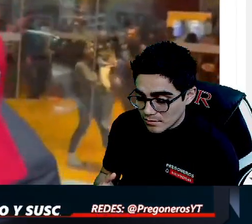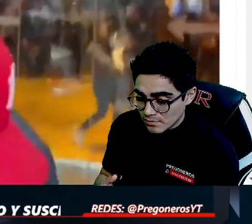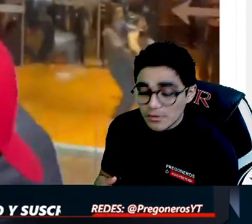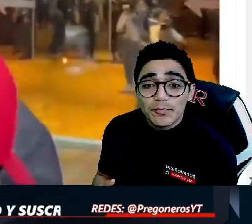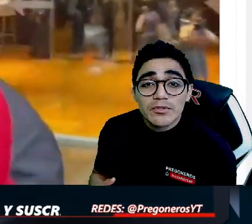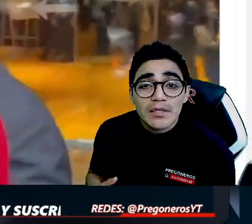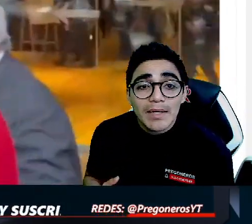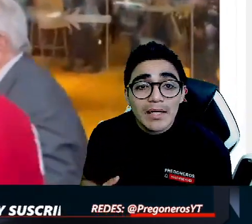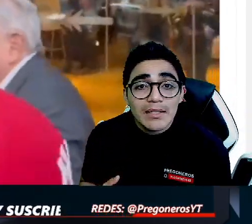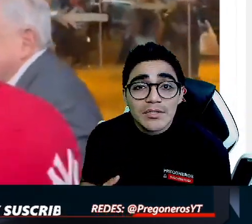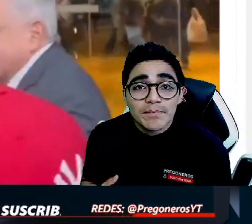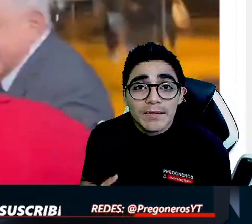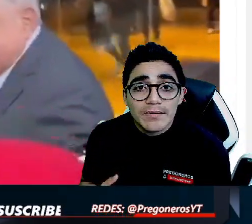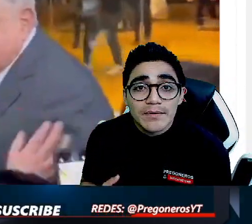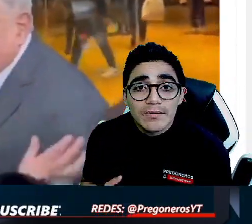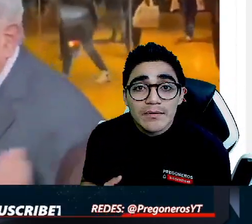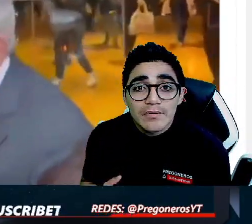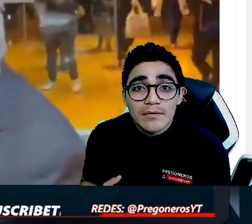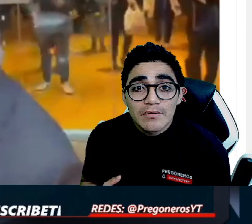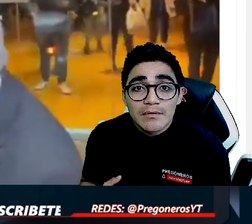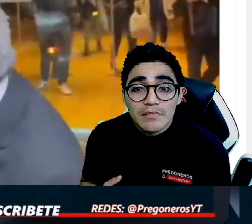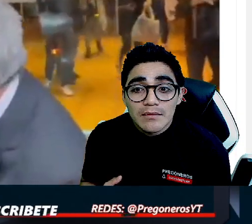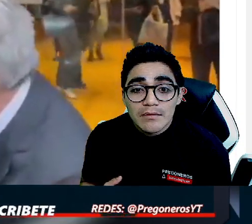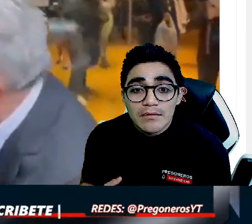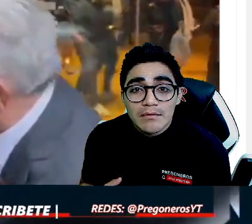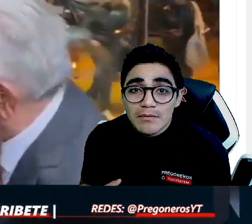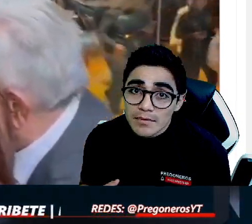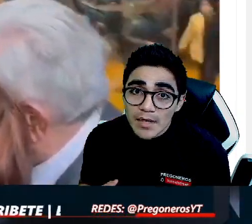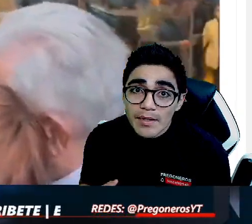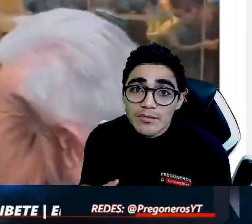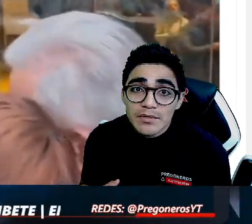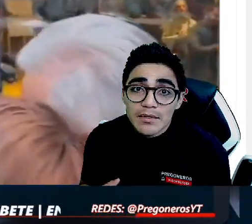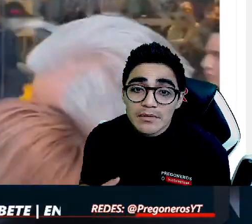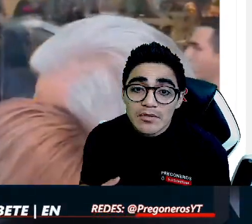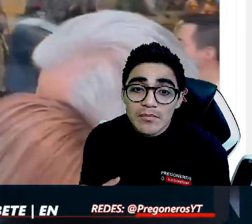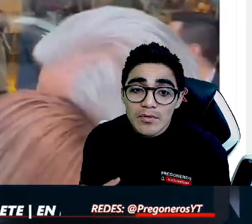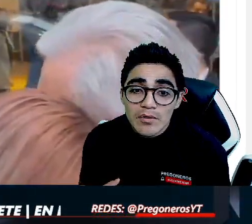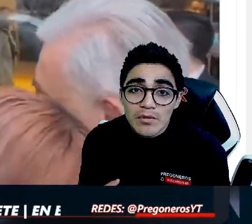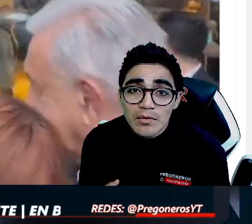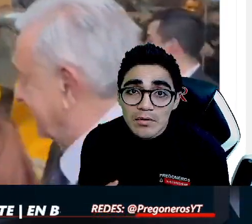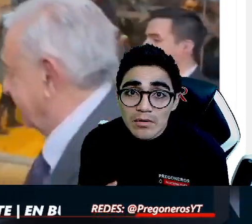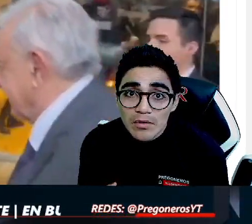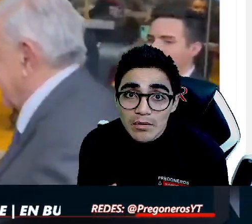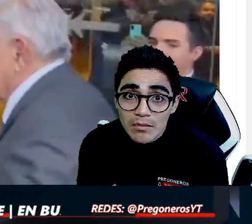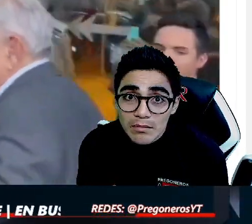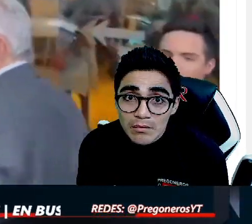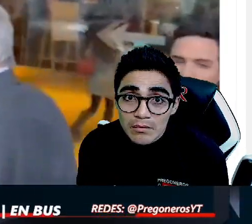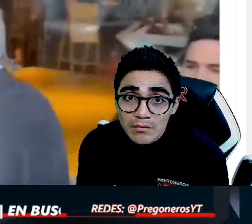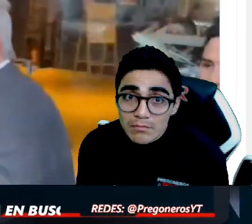no es por ser mala leche pero Ya ven ustedes